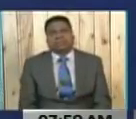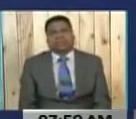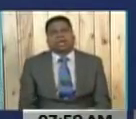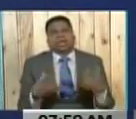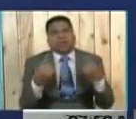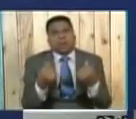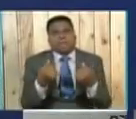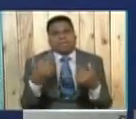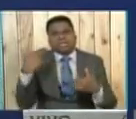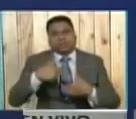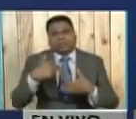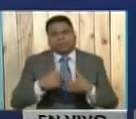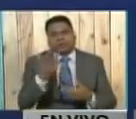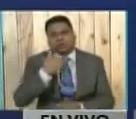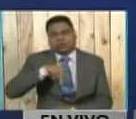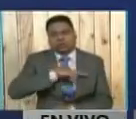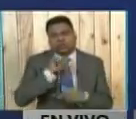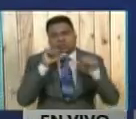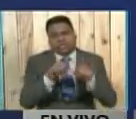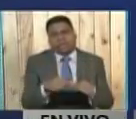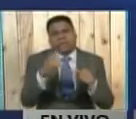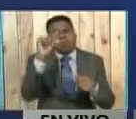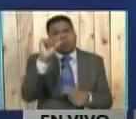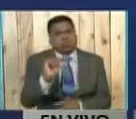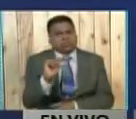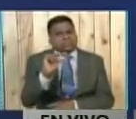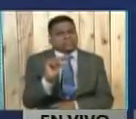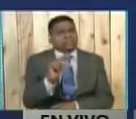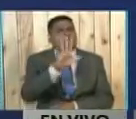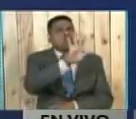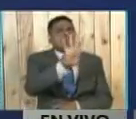precios petroleros que hemos tenido son los más bajos en 40 años.